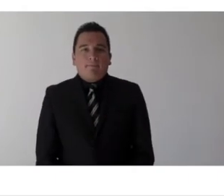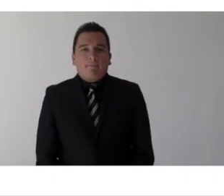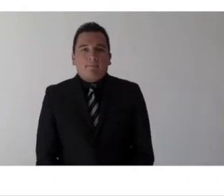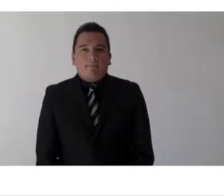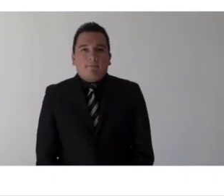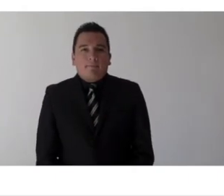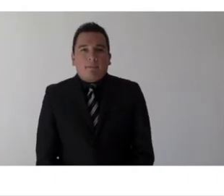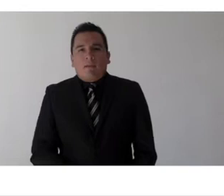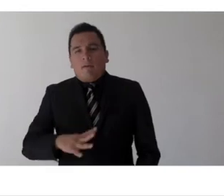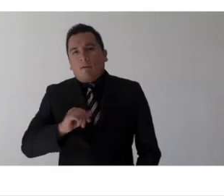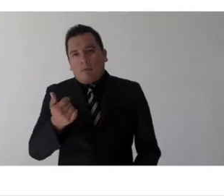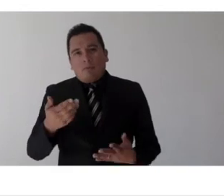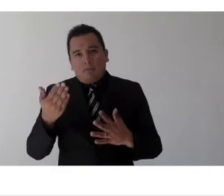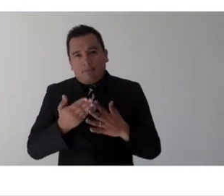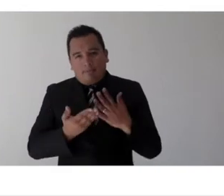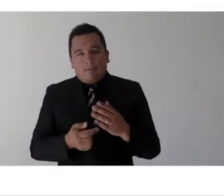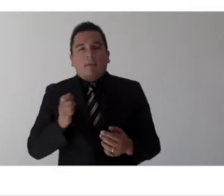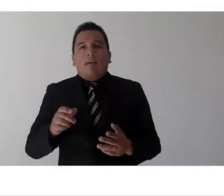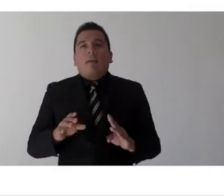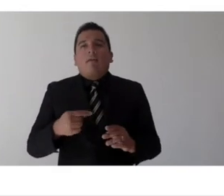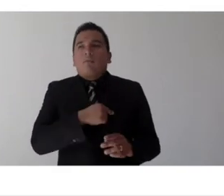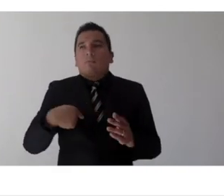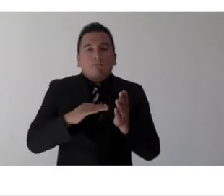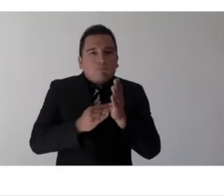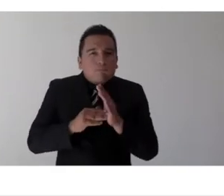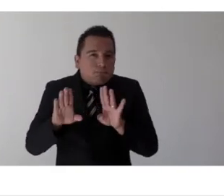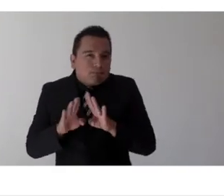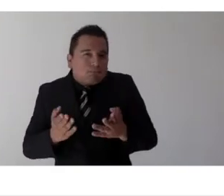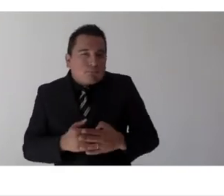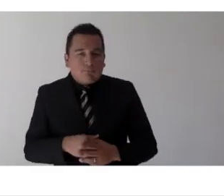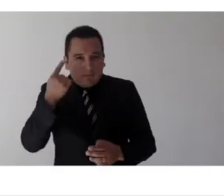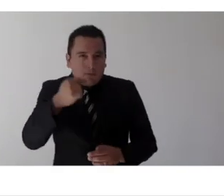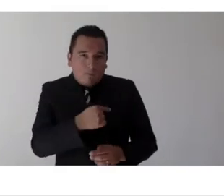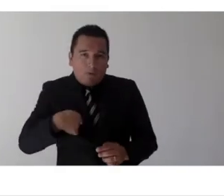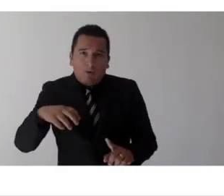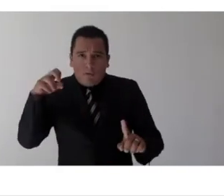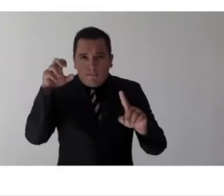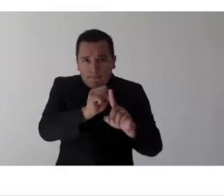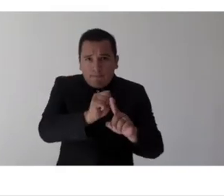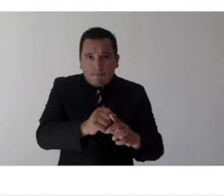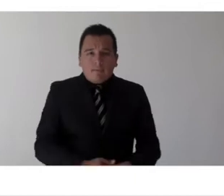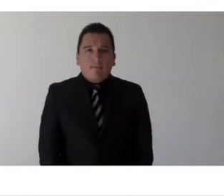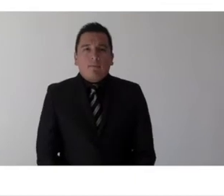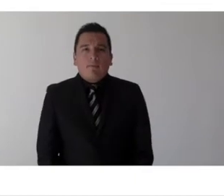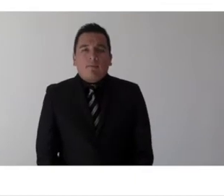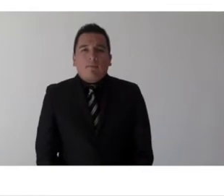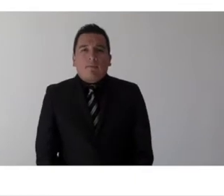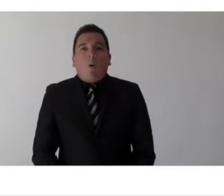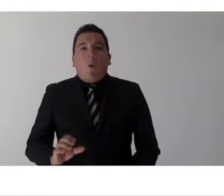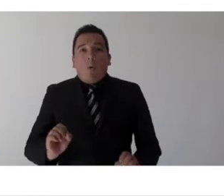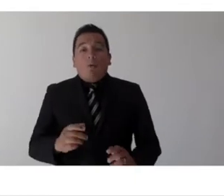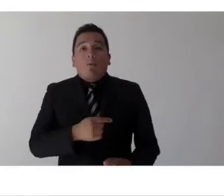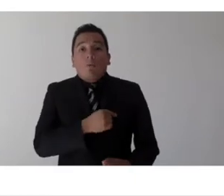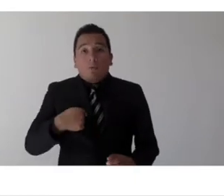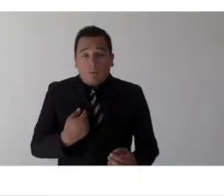Es cómo crear una estrategia y tácticas específicas para lograr o para empujar un proyecto de exigencia, cómo crear estructura, es